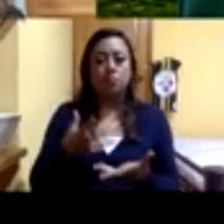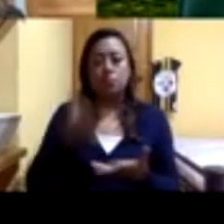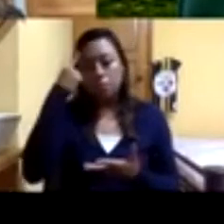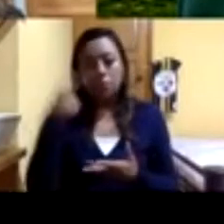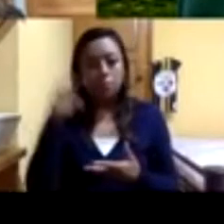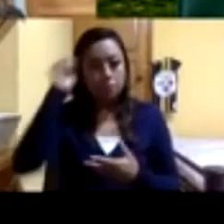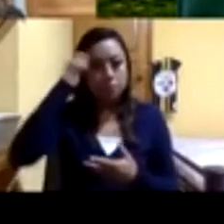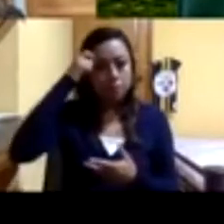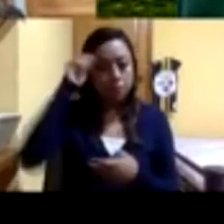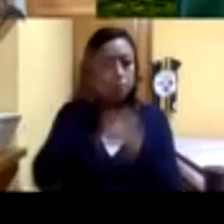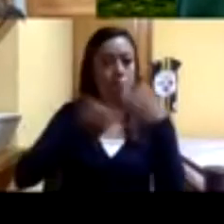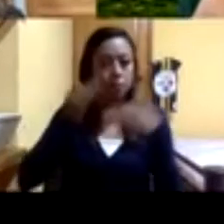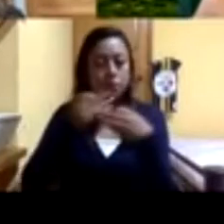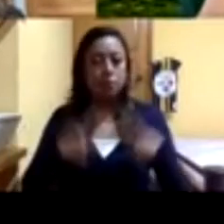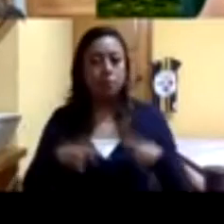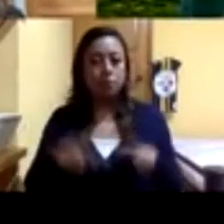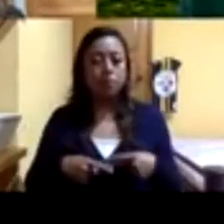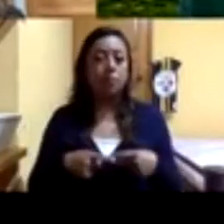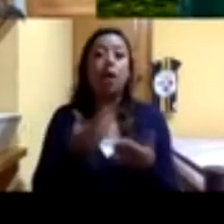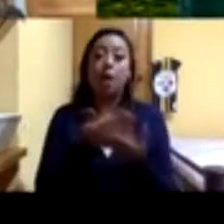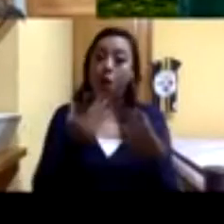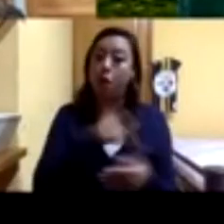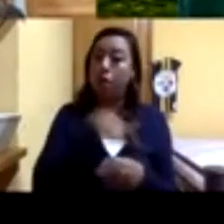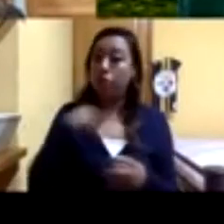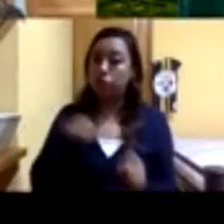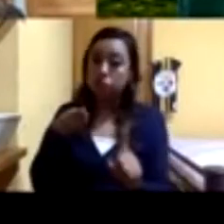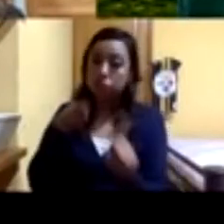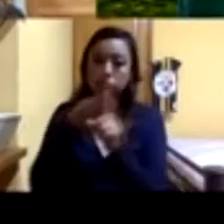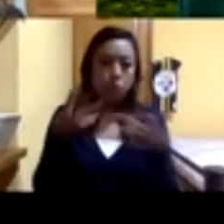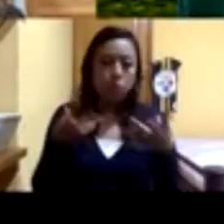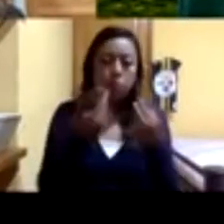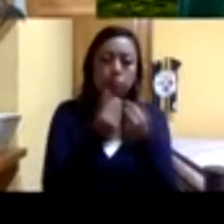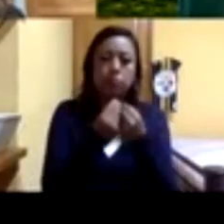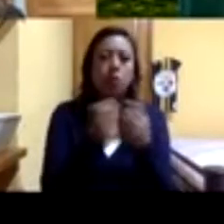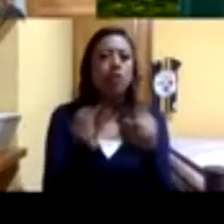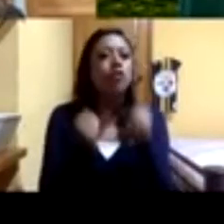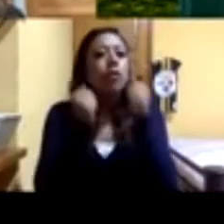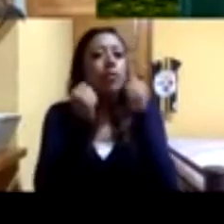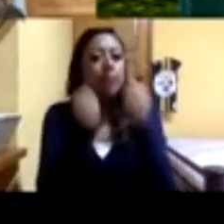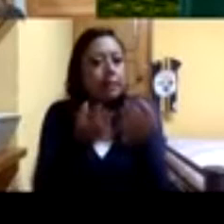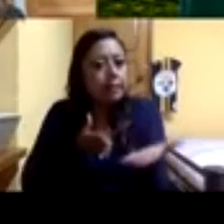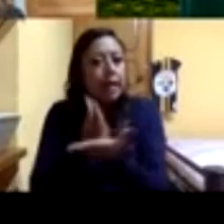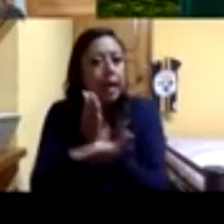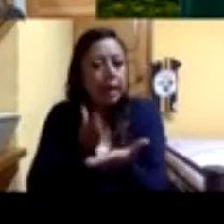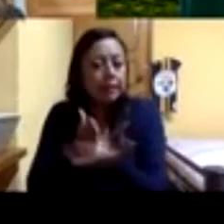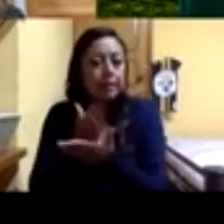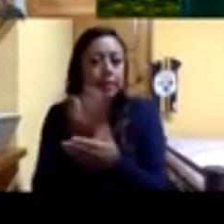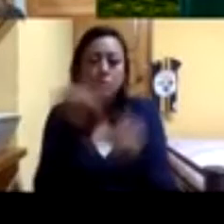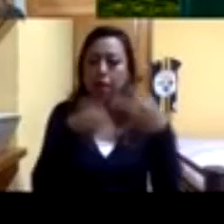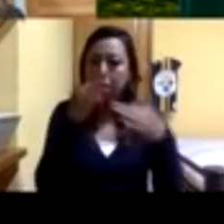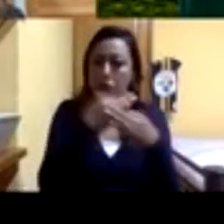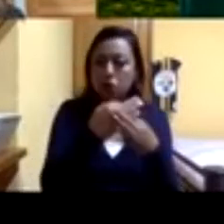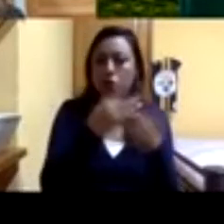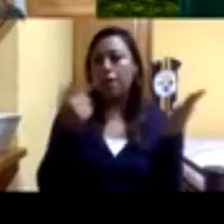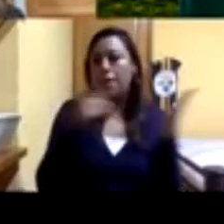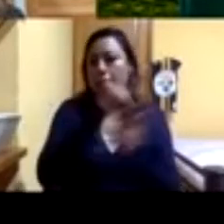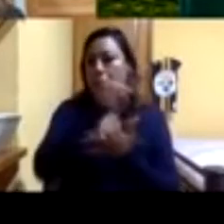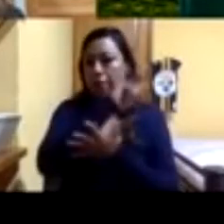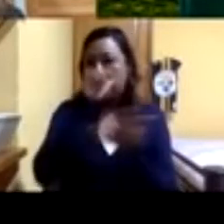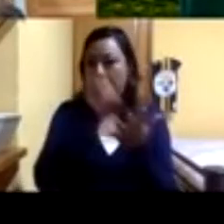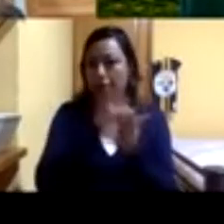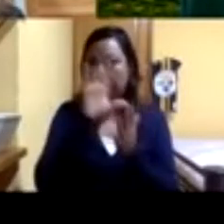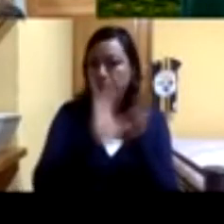los mecanismos de acceso a cada una de las disposiciones jurídicas que marca como principio nuestra Constitución. El tener